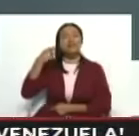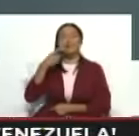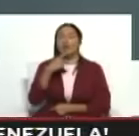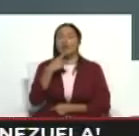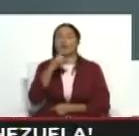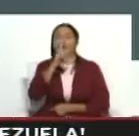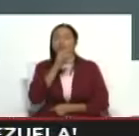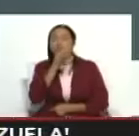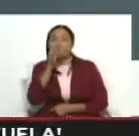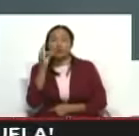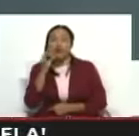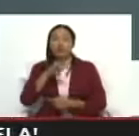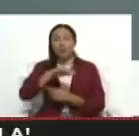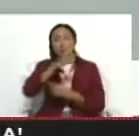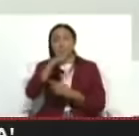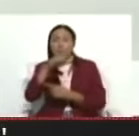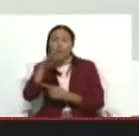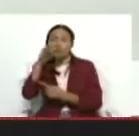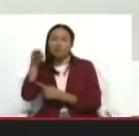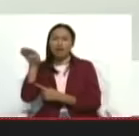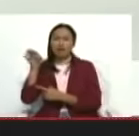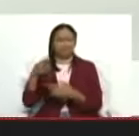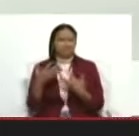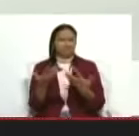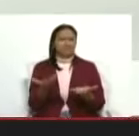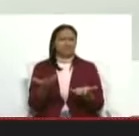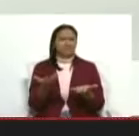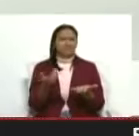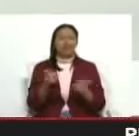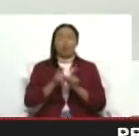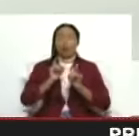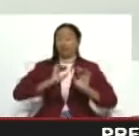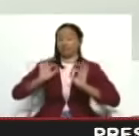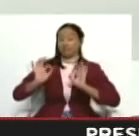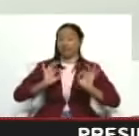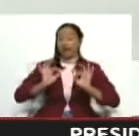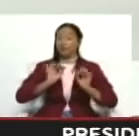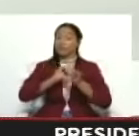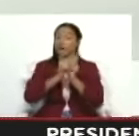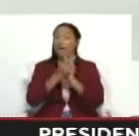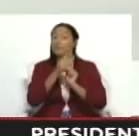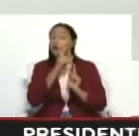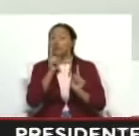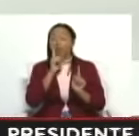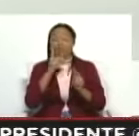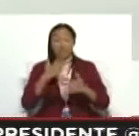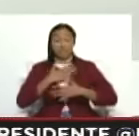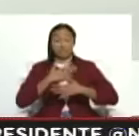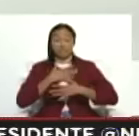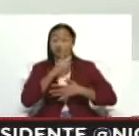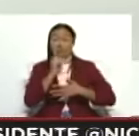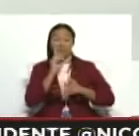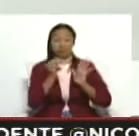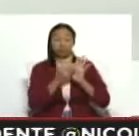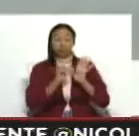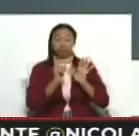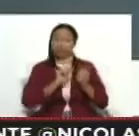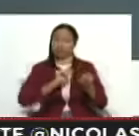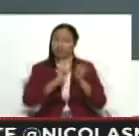Montaña, Silver y Derek, actores de reparto. Silver es el